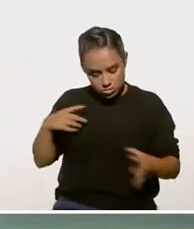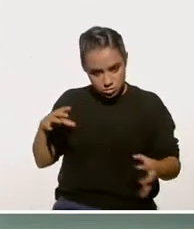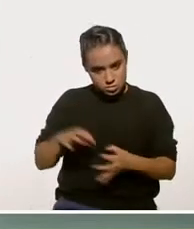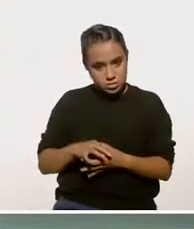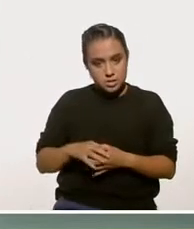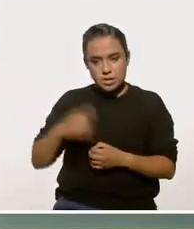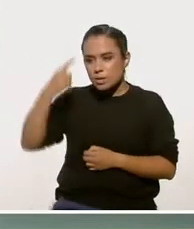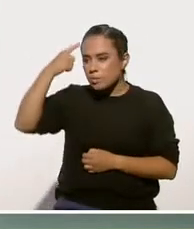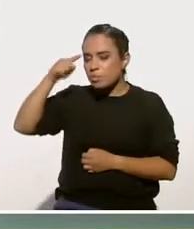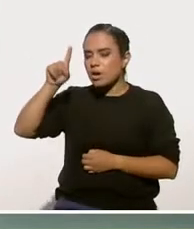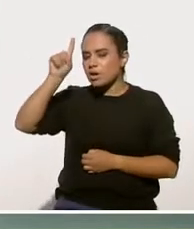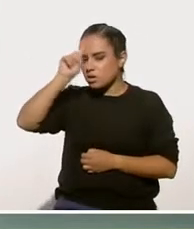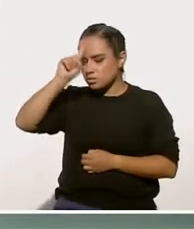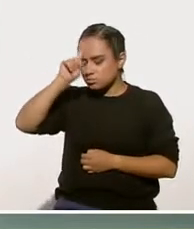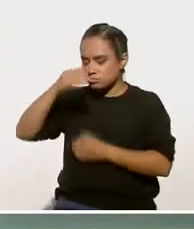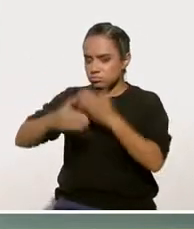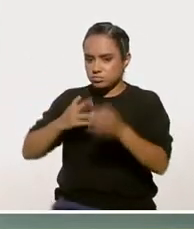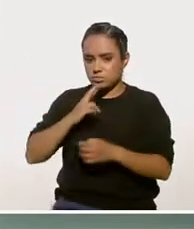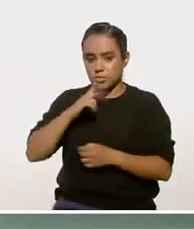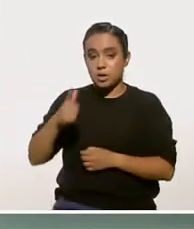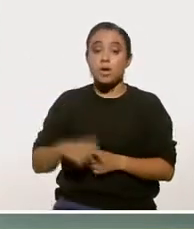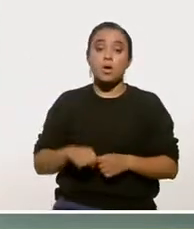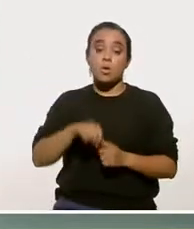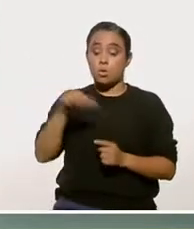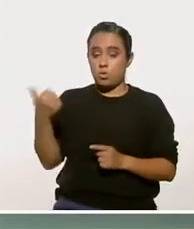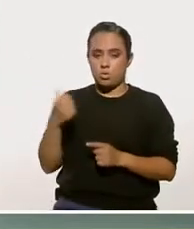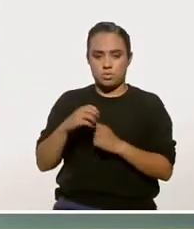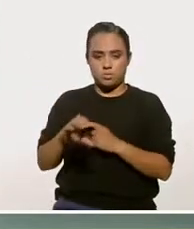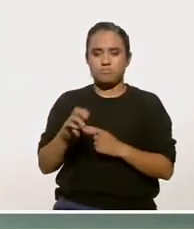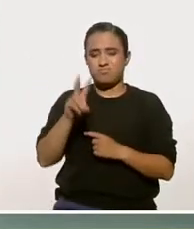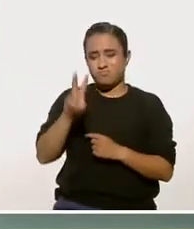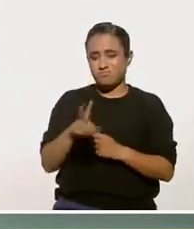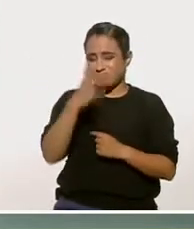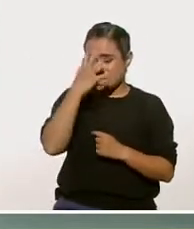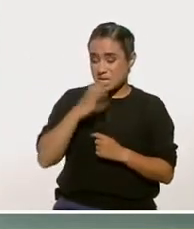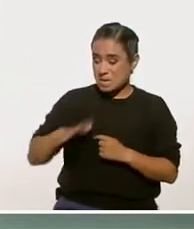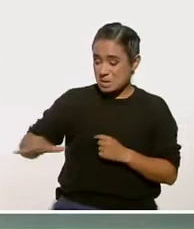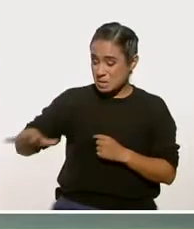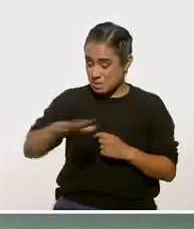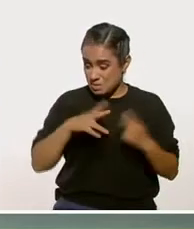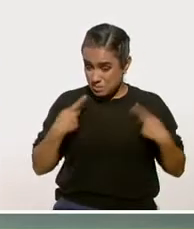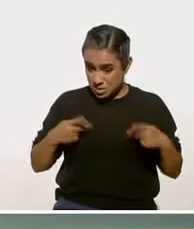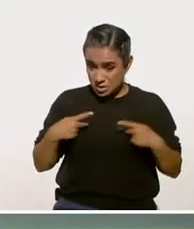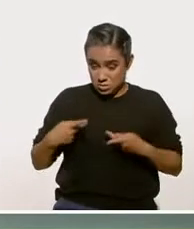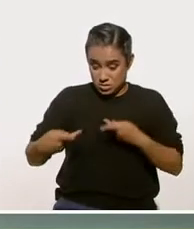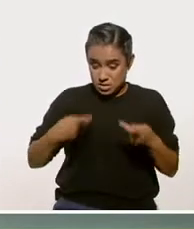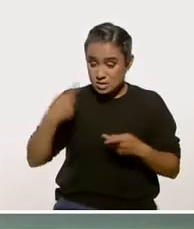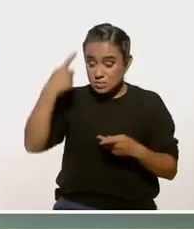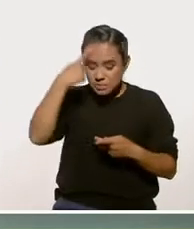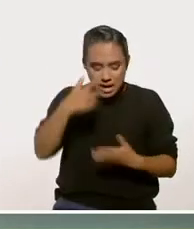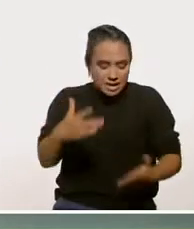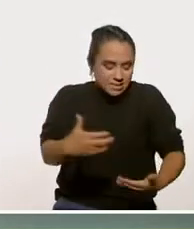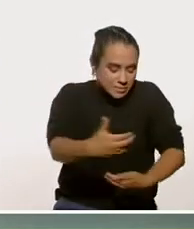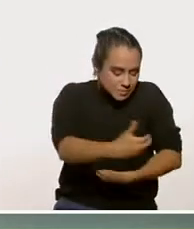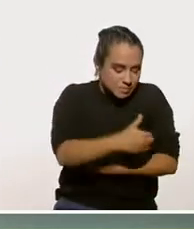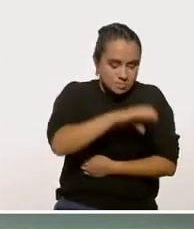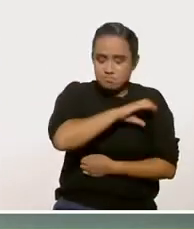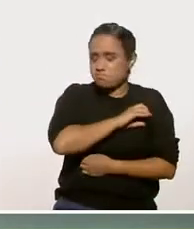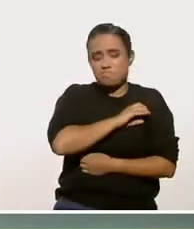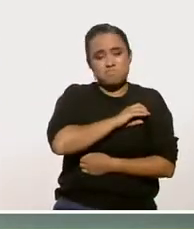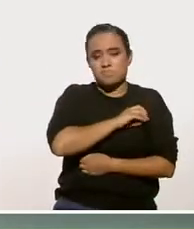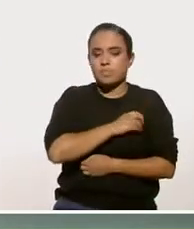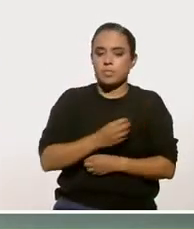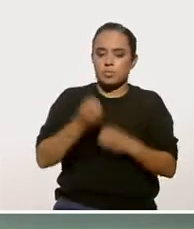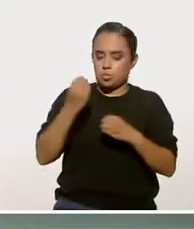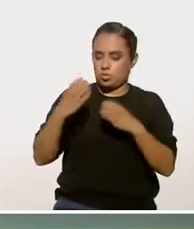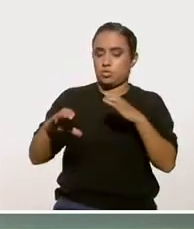de guiarlos adecuadamente. También nos dicen, tristemente nuestra sociedad no está preparada para dar cobijo. Hay muchos